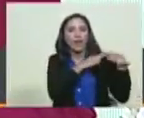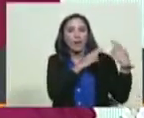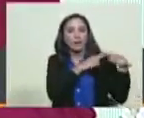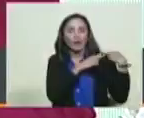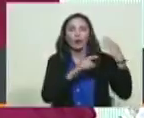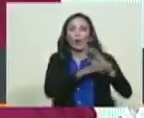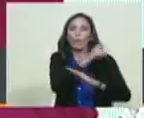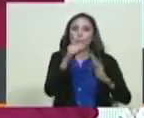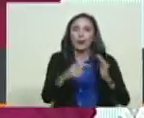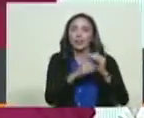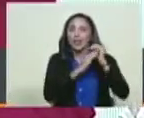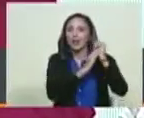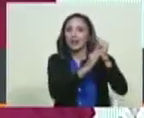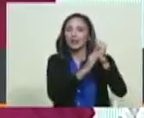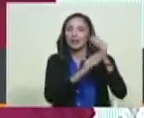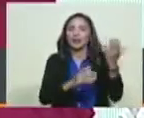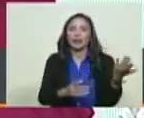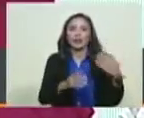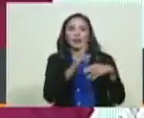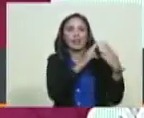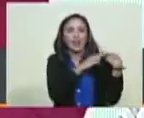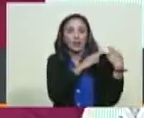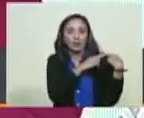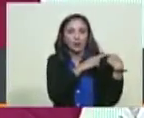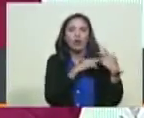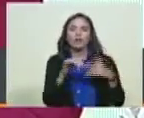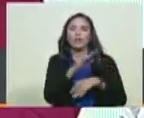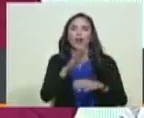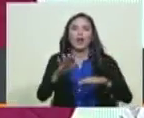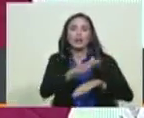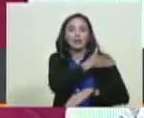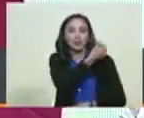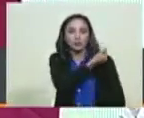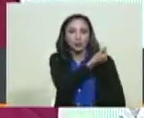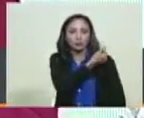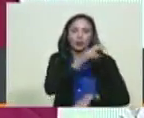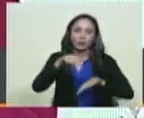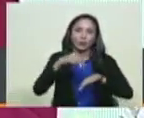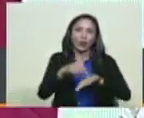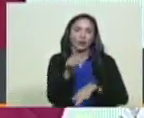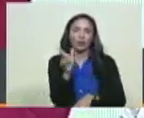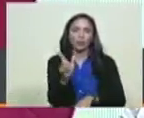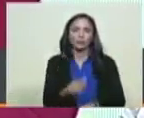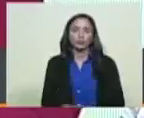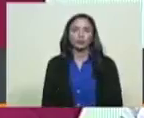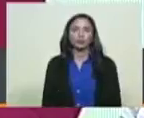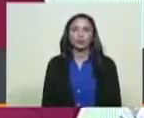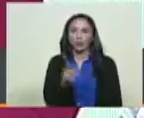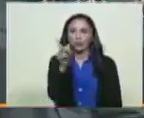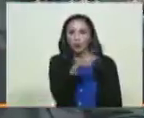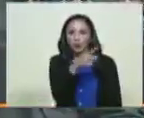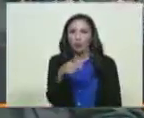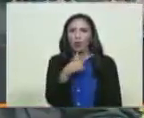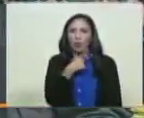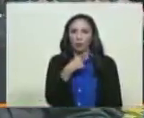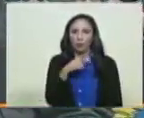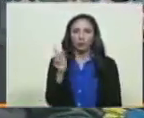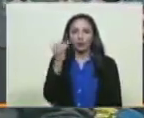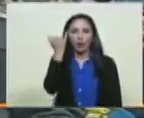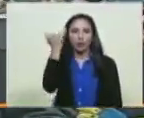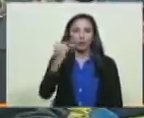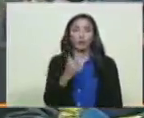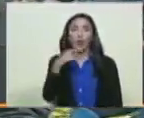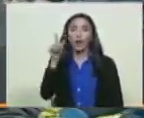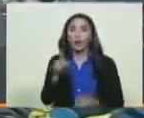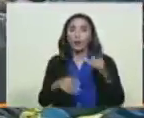de liderazgo de la dirección nacional les parece buena la idea a aquellos que estén